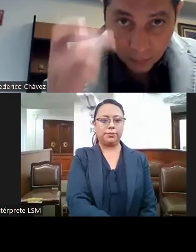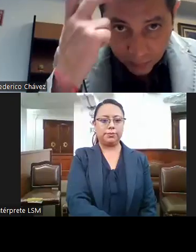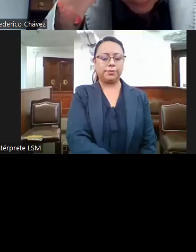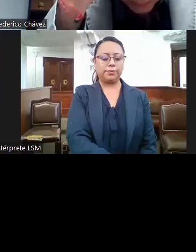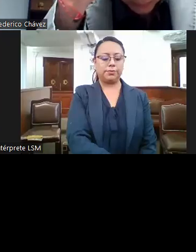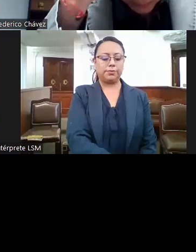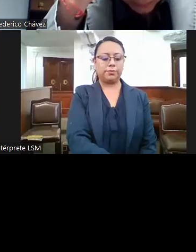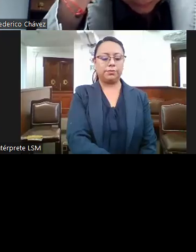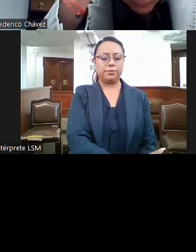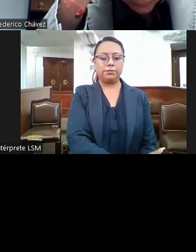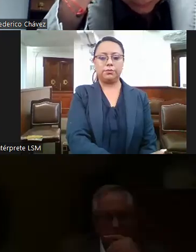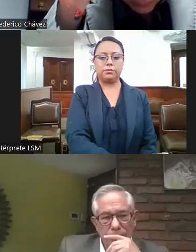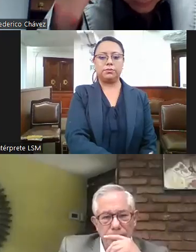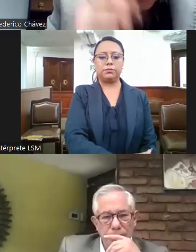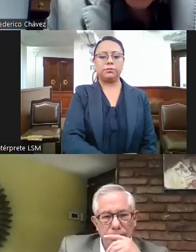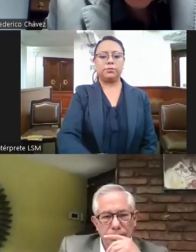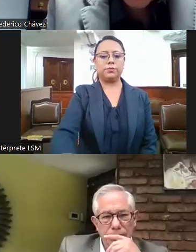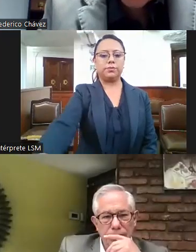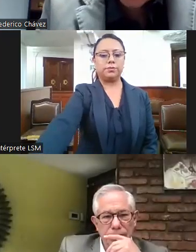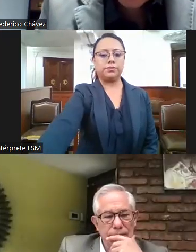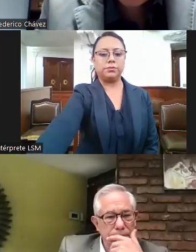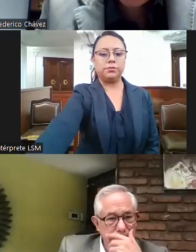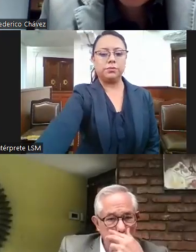Tres, dos, uno, están al aire.